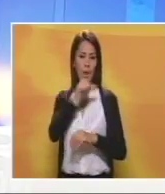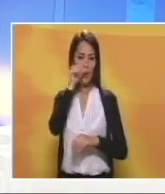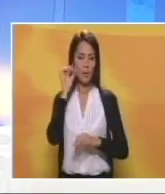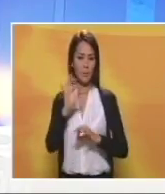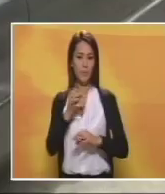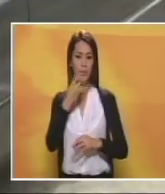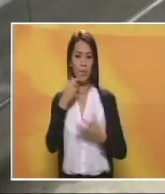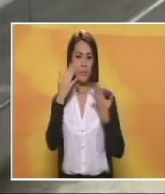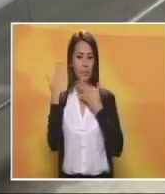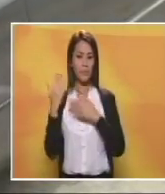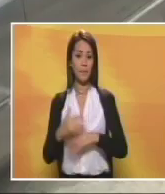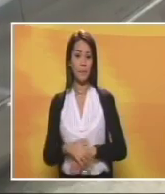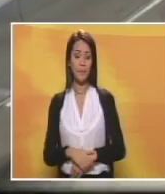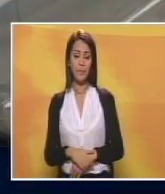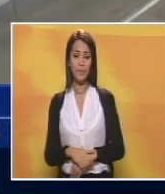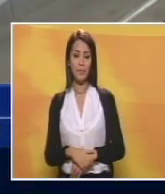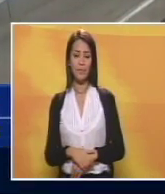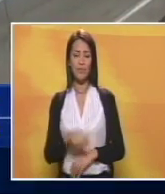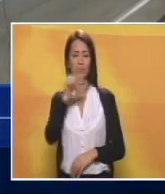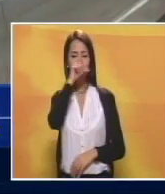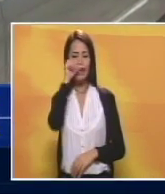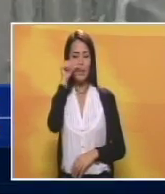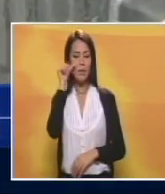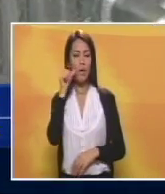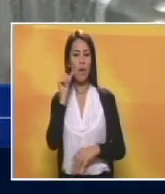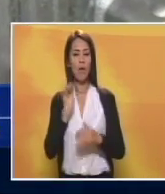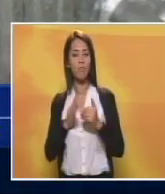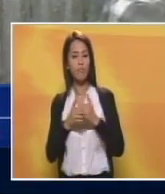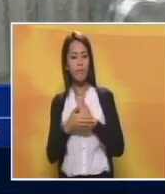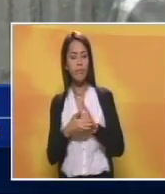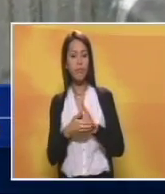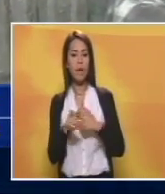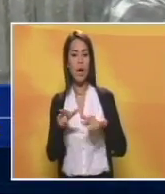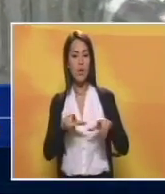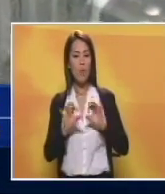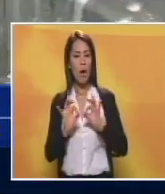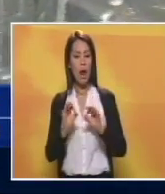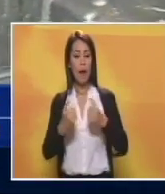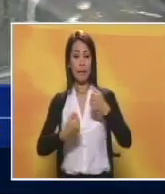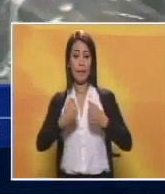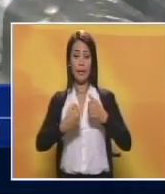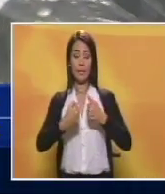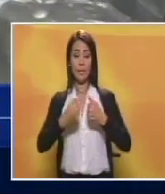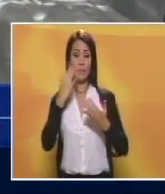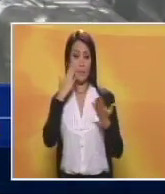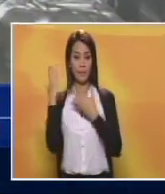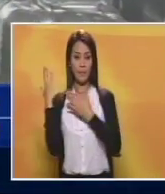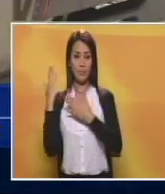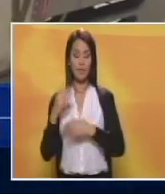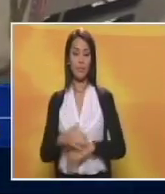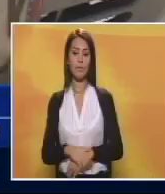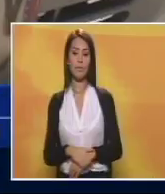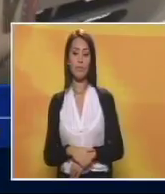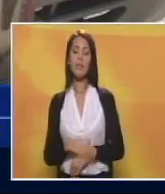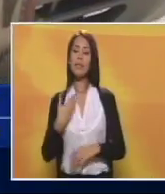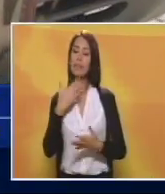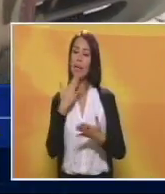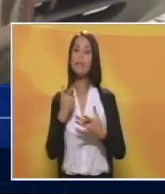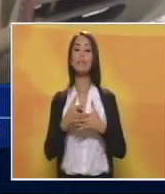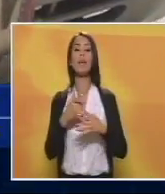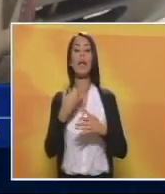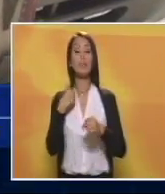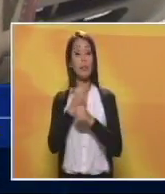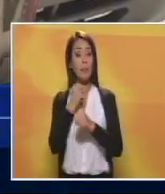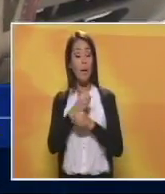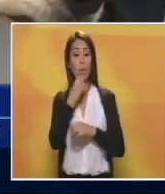detalles. La droga venía oculta en la parte del tanque de gasolina y gracias a la acción de los efectivos de la Guardia Nacional Bolivariana